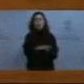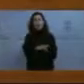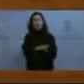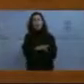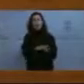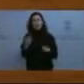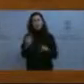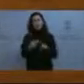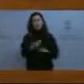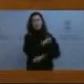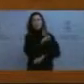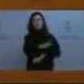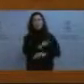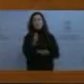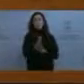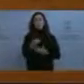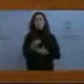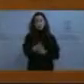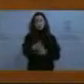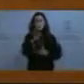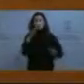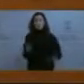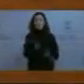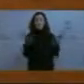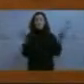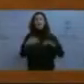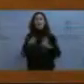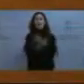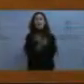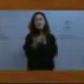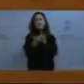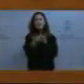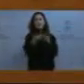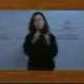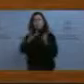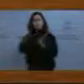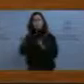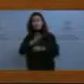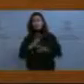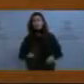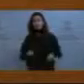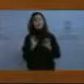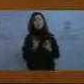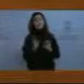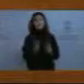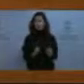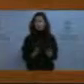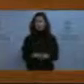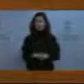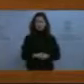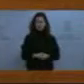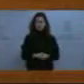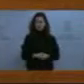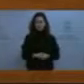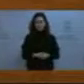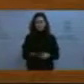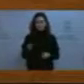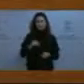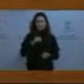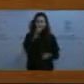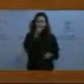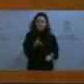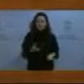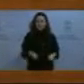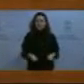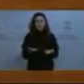sin ningún reto de futuro y sin ninguna capacidad de mejora o de interacción con otros sectores, pues esa es la única que le admito que tienen. Y además le voy a decir una cosa. Cuando hubo